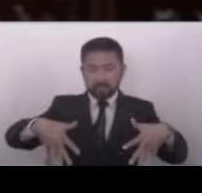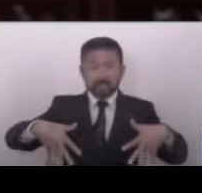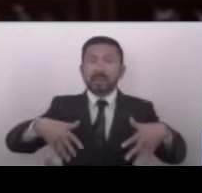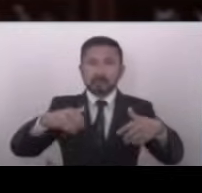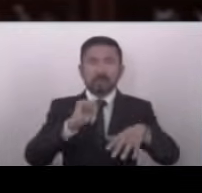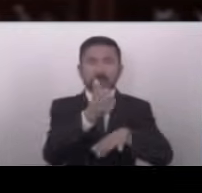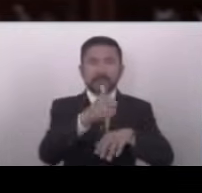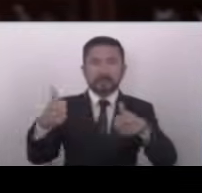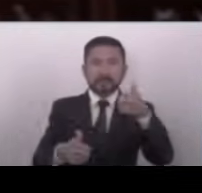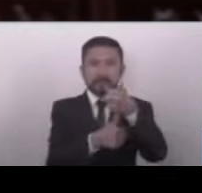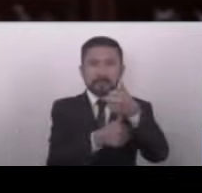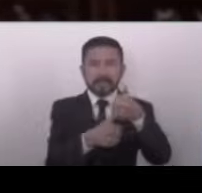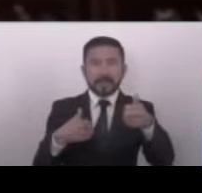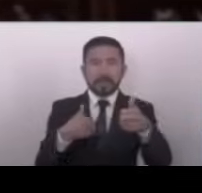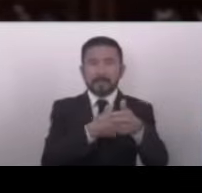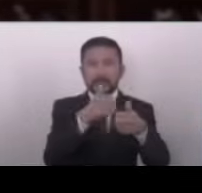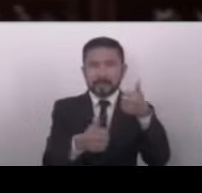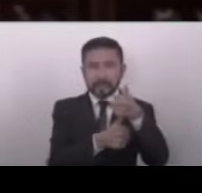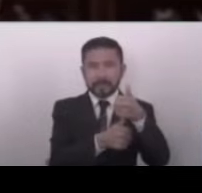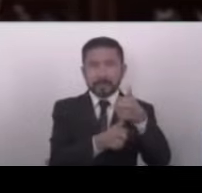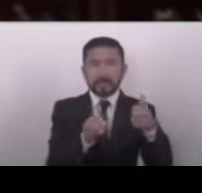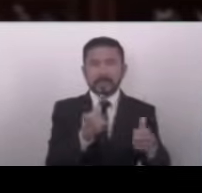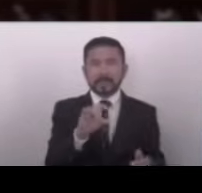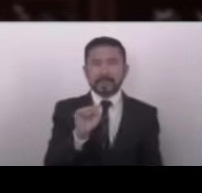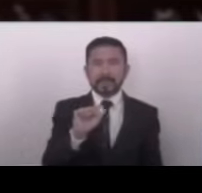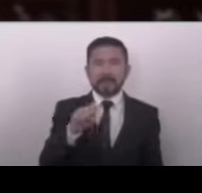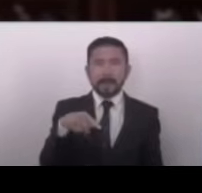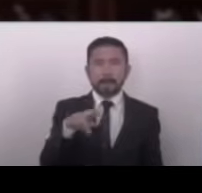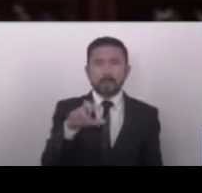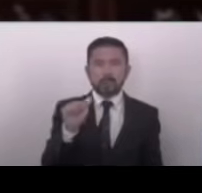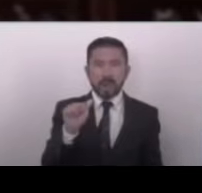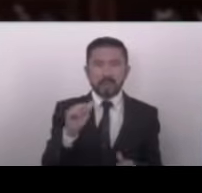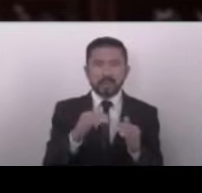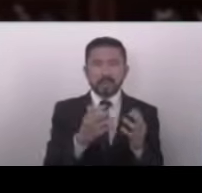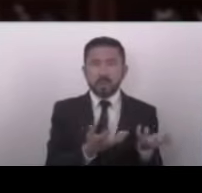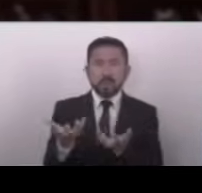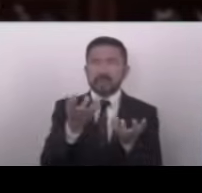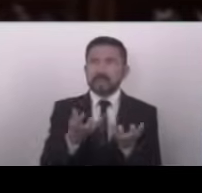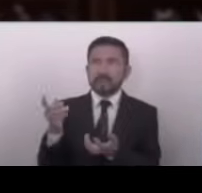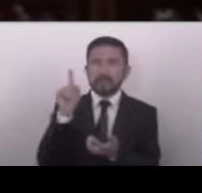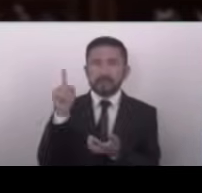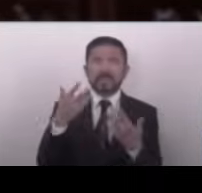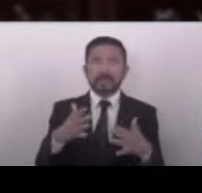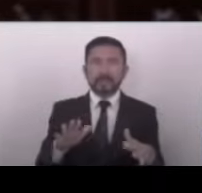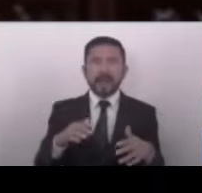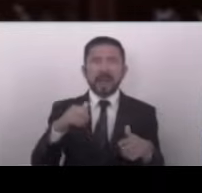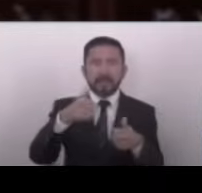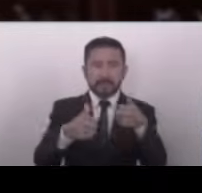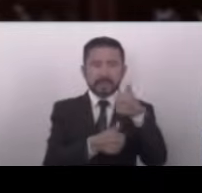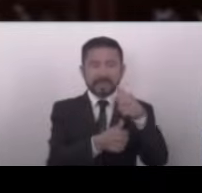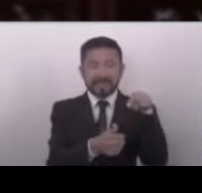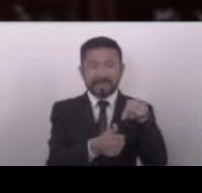viceministerio de diáspora y movilidad humana O sea hay ya un ministerio un viceministerio de diáspora y